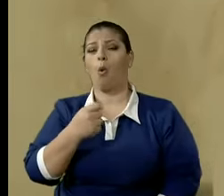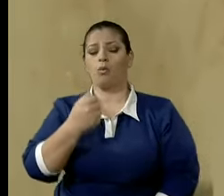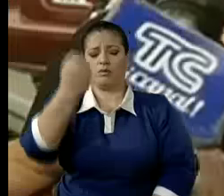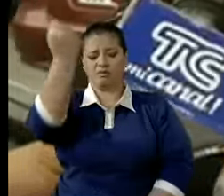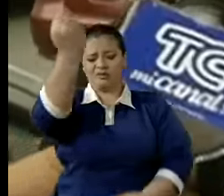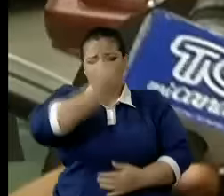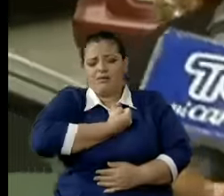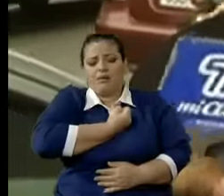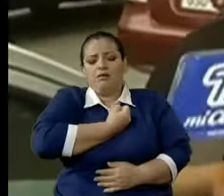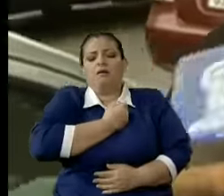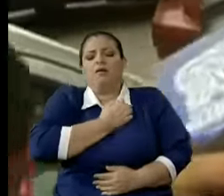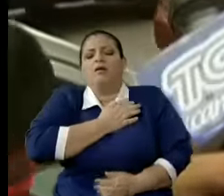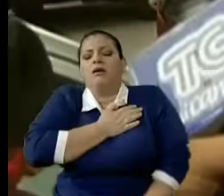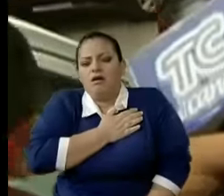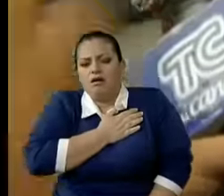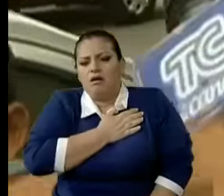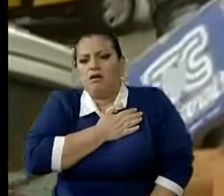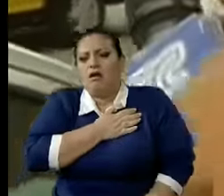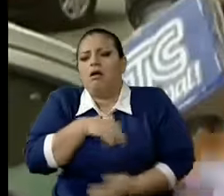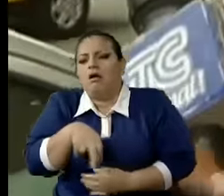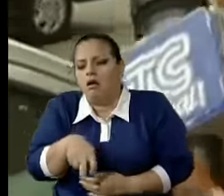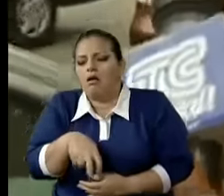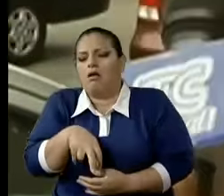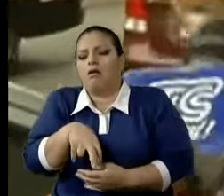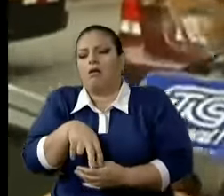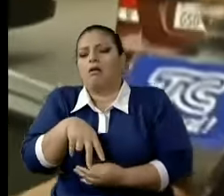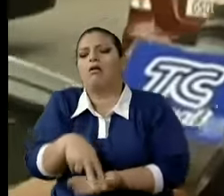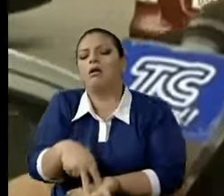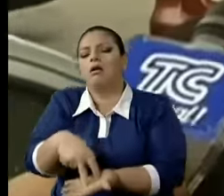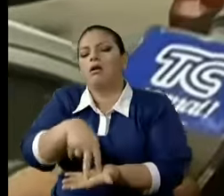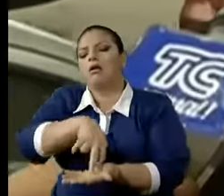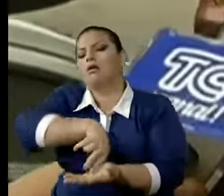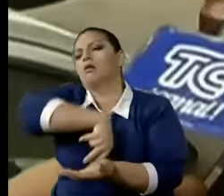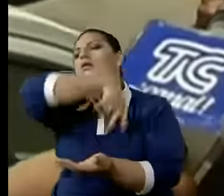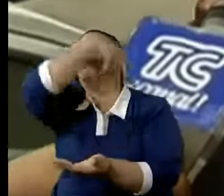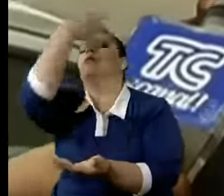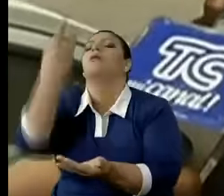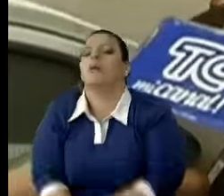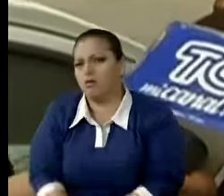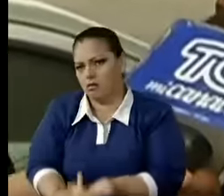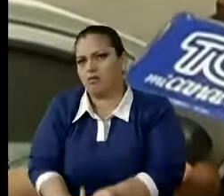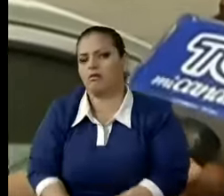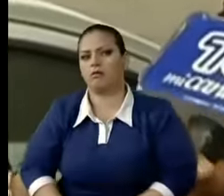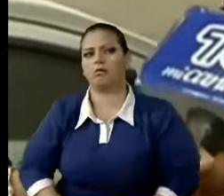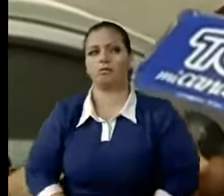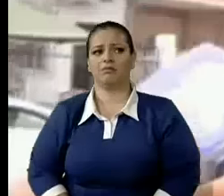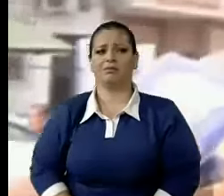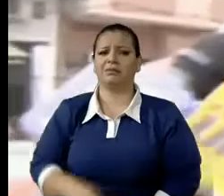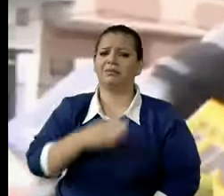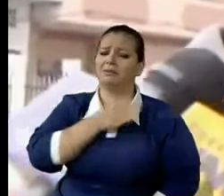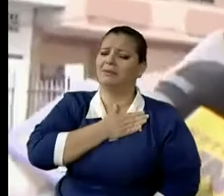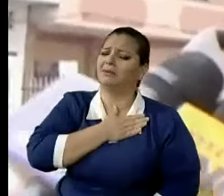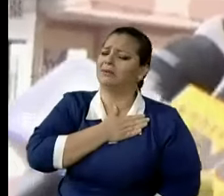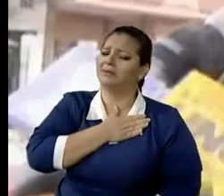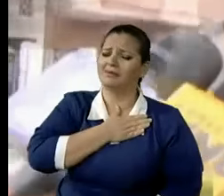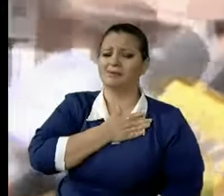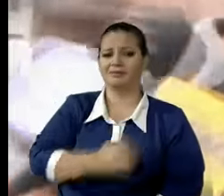adelante. Yo soy su familia, pero no sé, usted sabe la juventud, cómo es ahora que se mete con mujeres y no sabe con qué mujeres se mete. Parece que ha